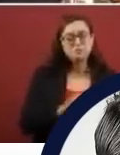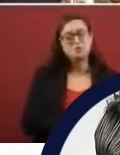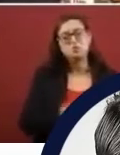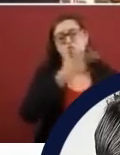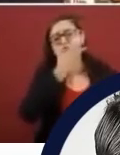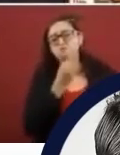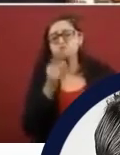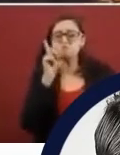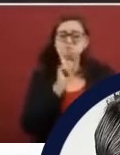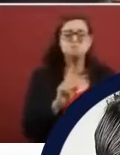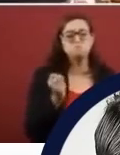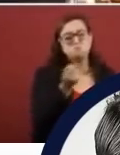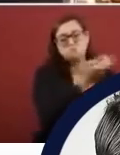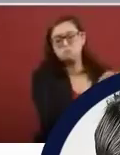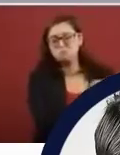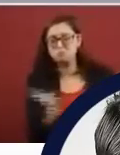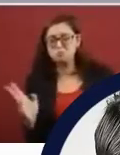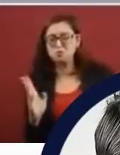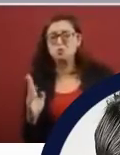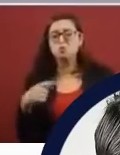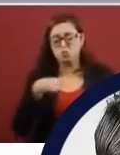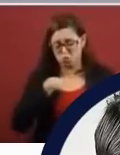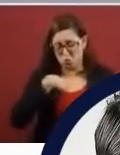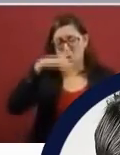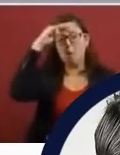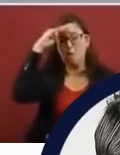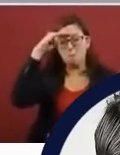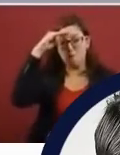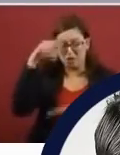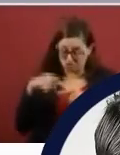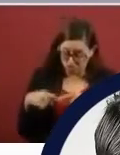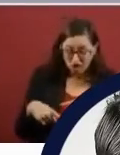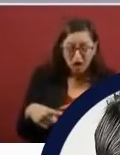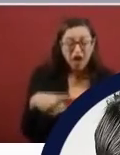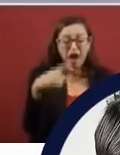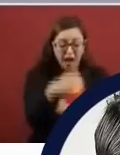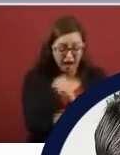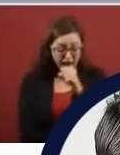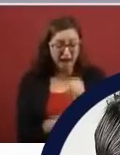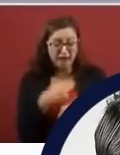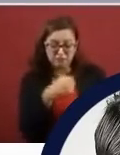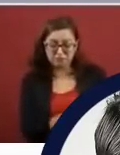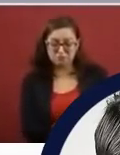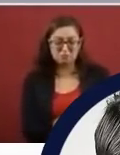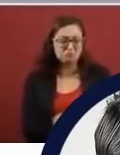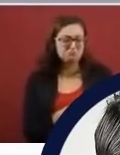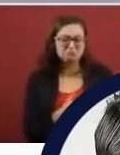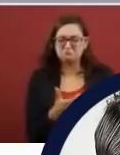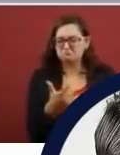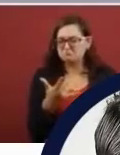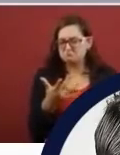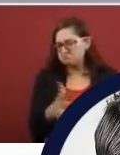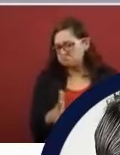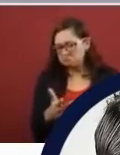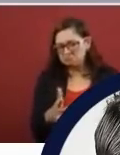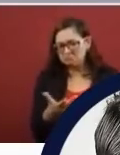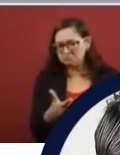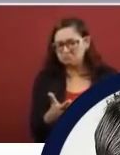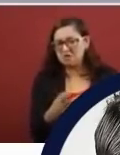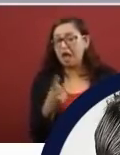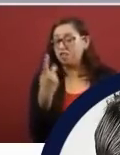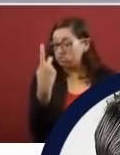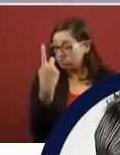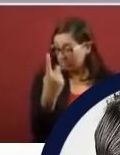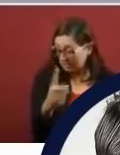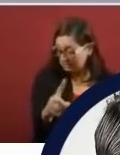poder, después de una vida de trabajo que no tienen acceso a seguridad social o una pensión, pues el Estado está interviniendo para poder